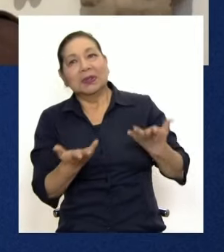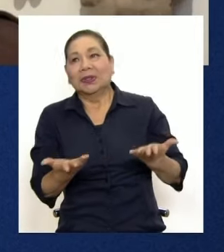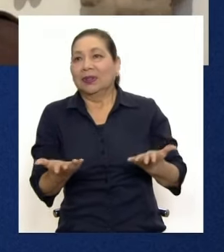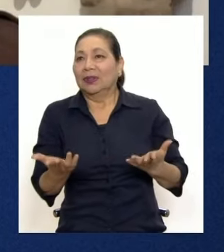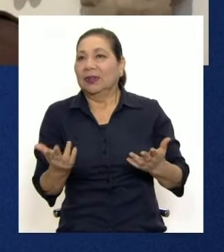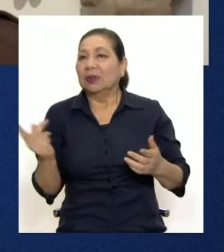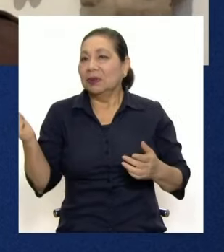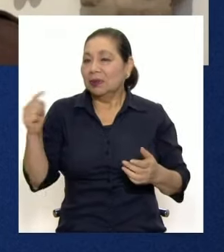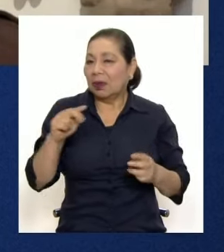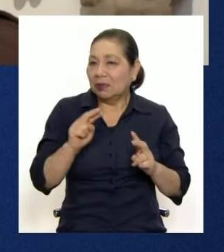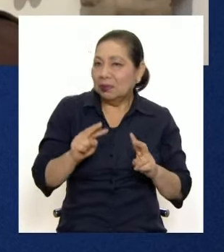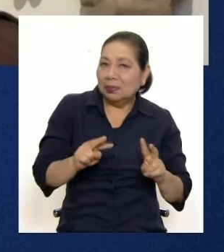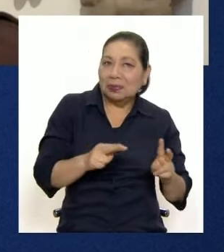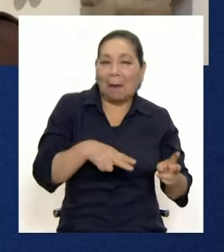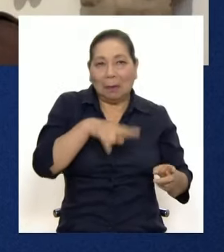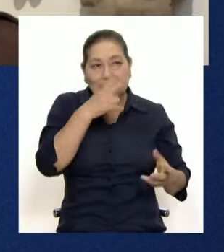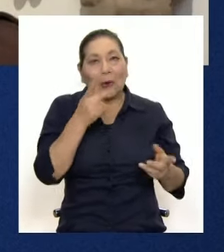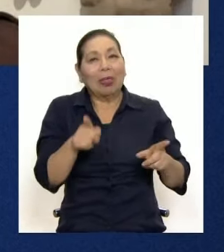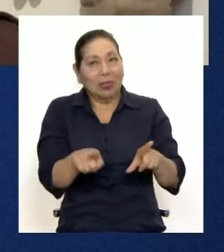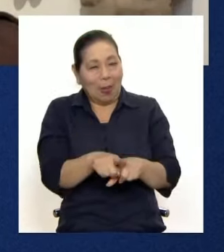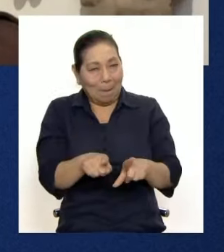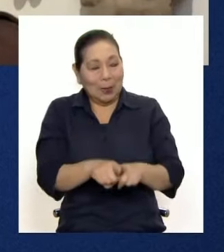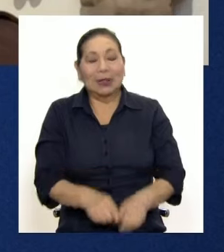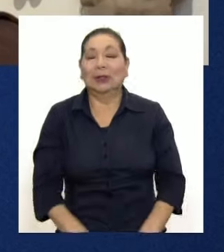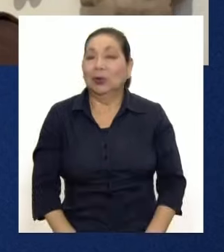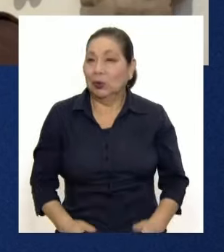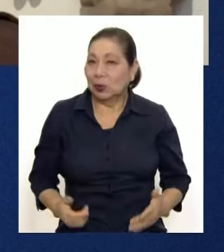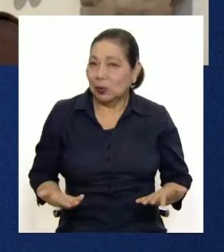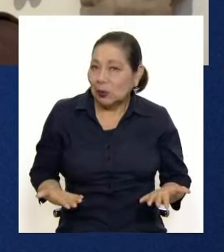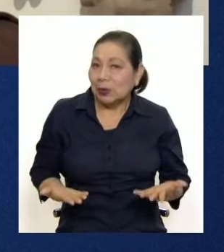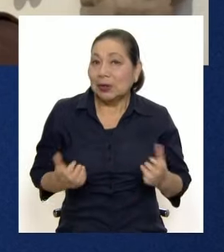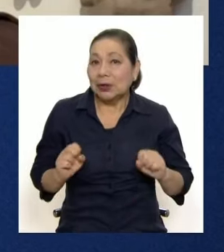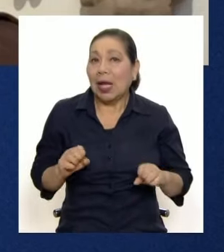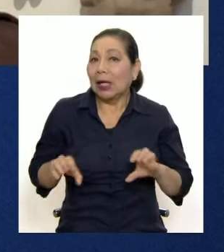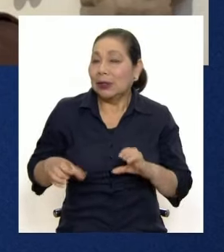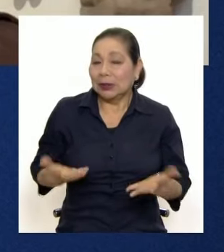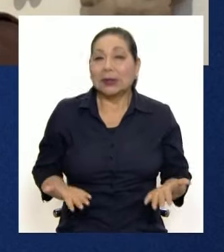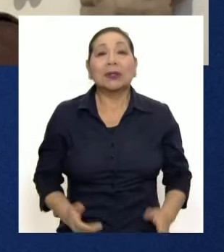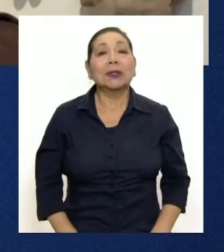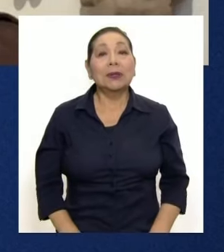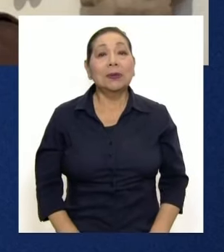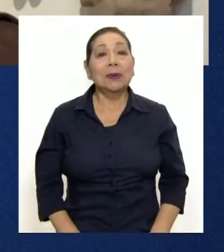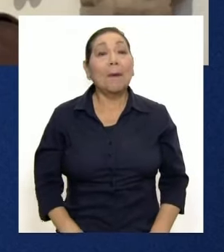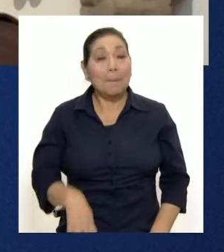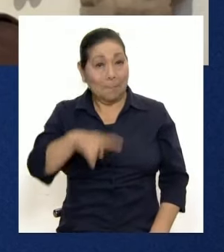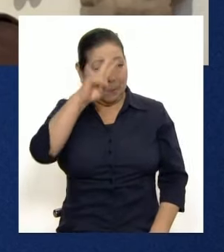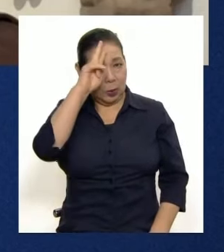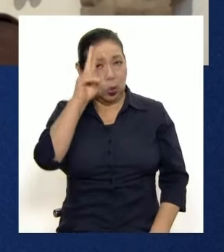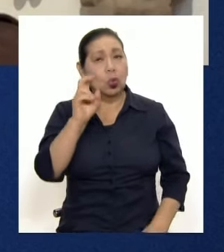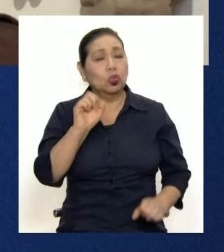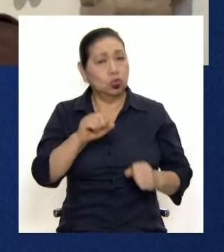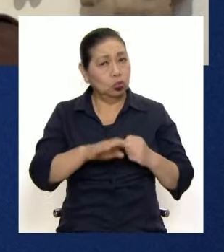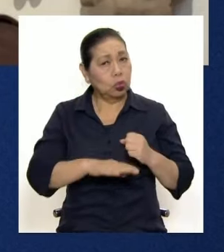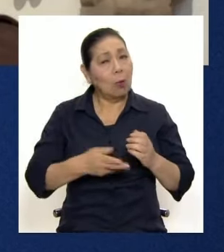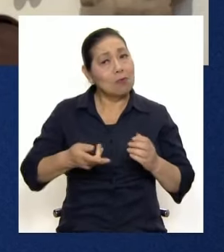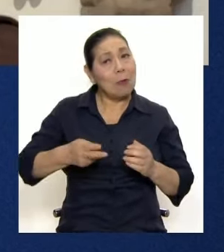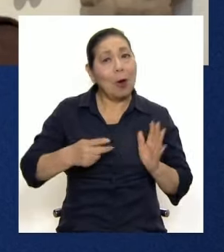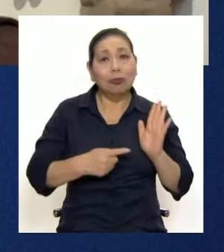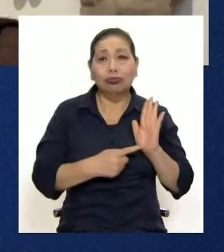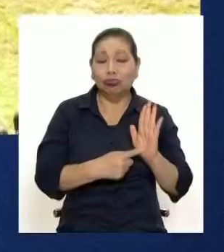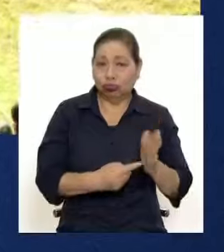fuera de casa pueden ser peruanos también y Y hacer que el el El Perú consolide su